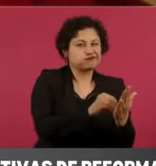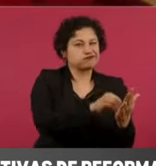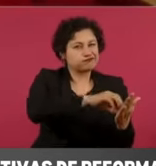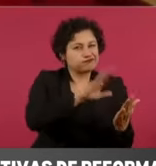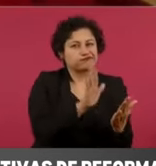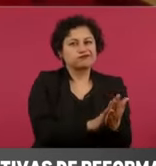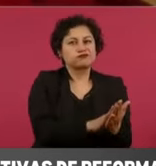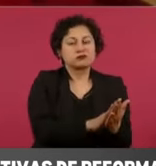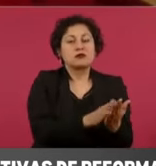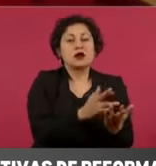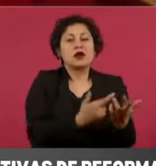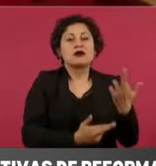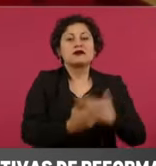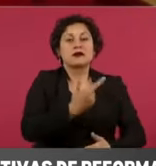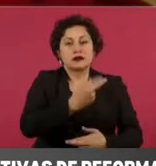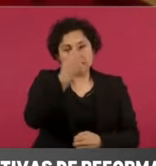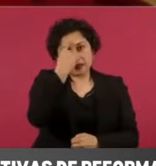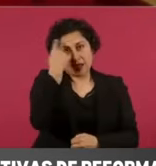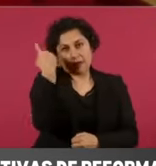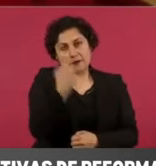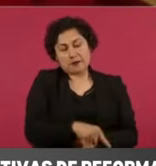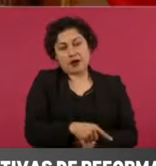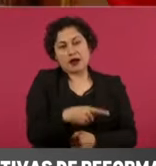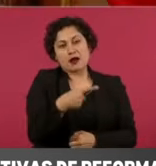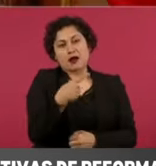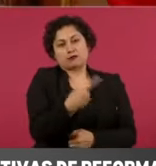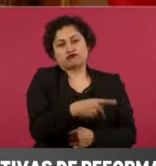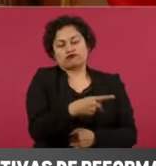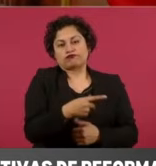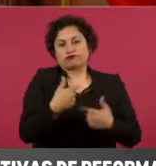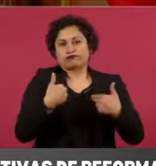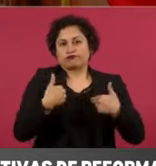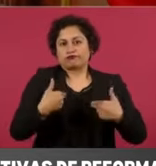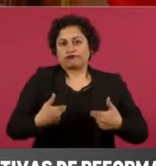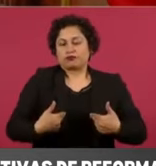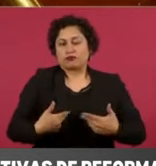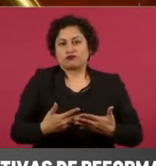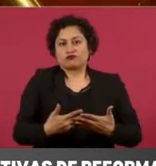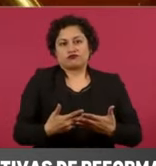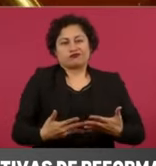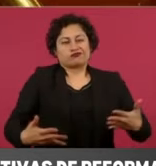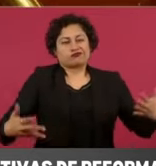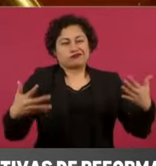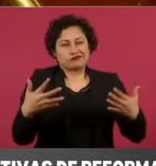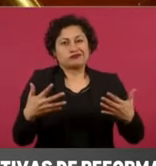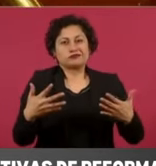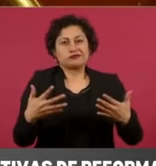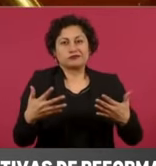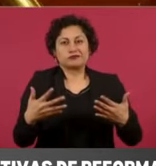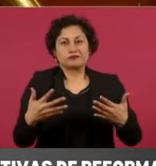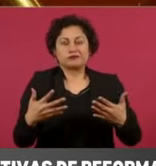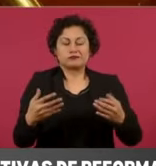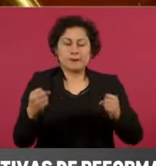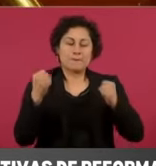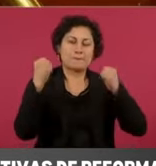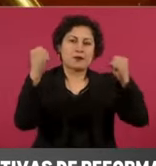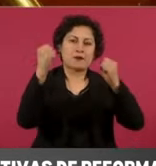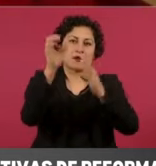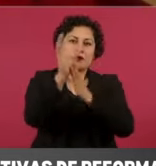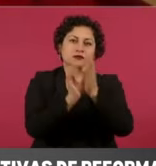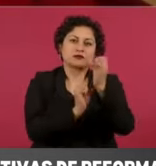humanismo y su grandeza. Que viva la Constitución de